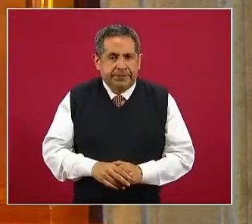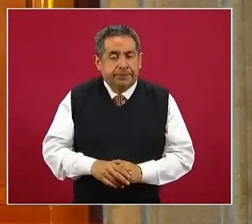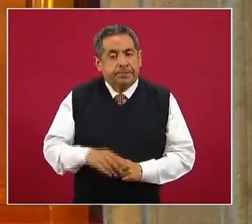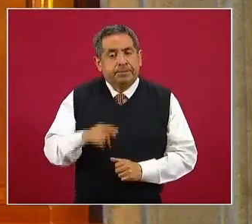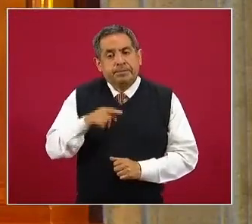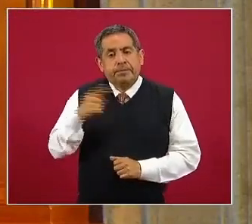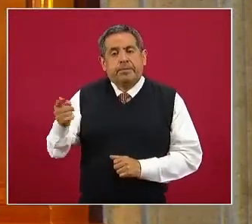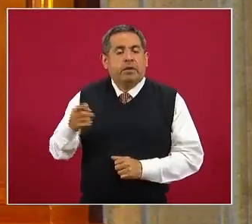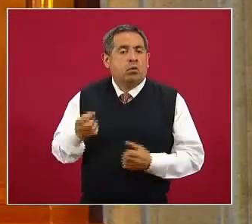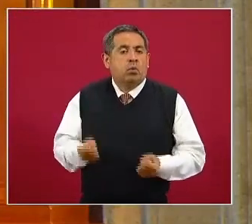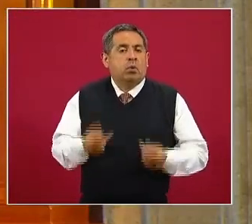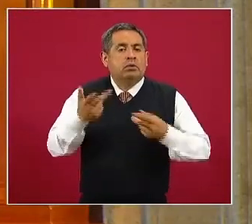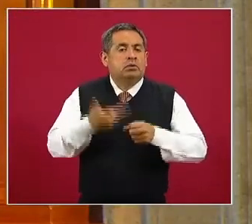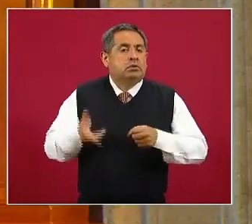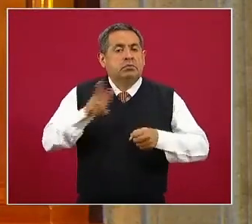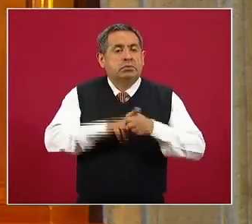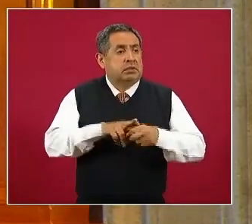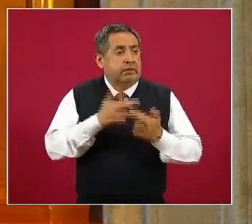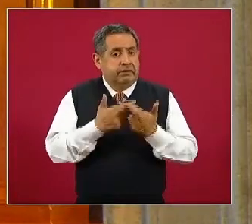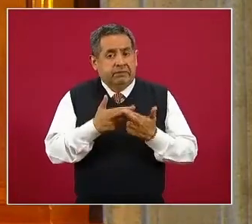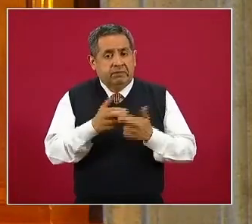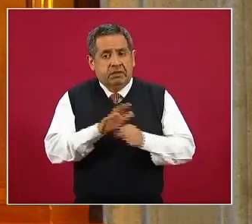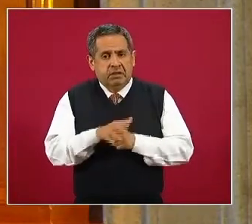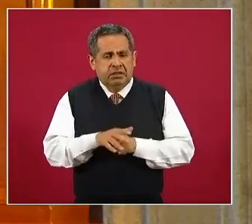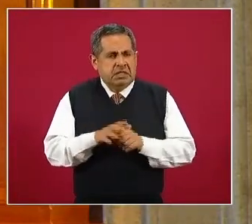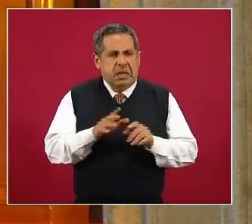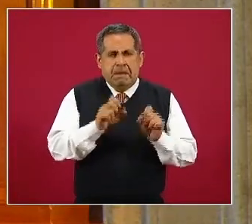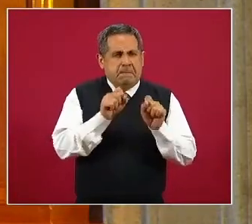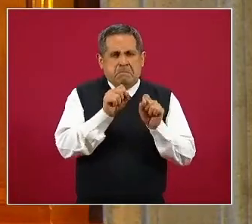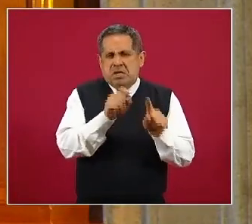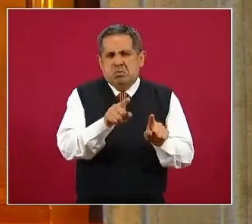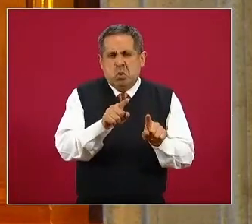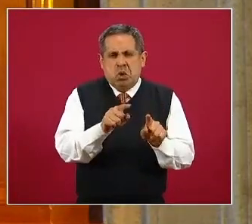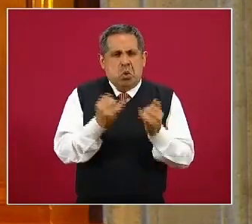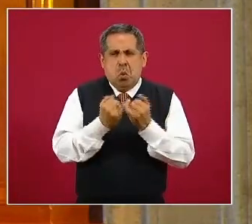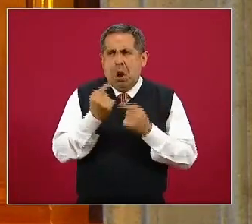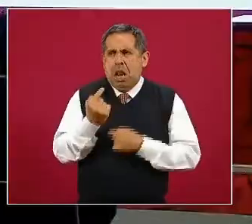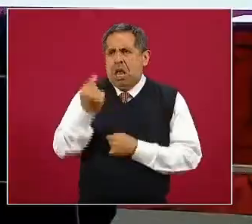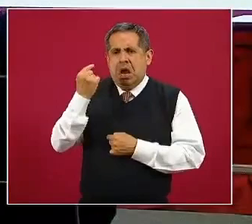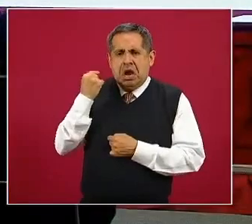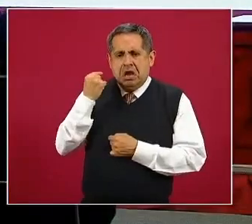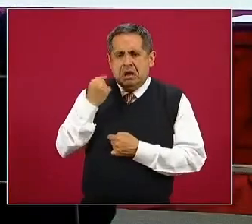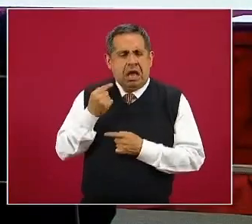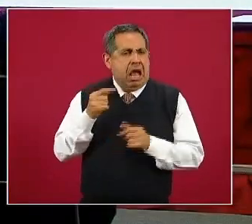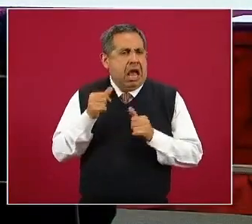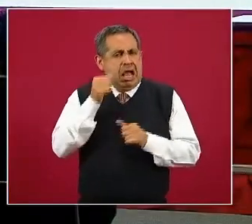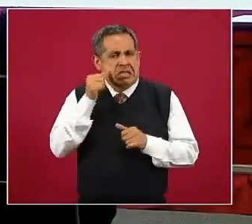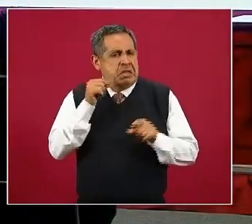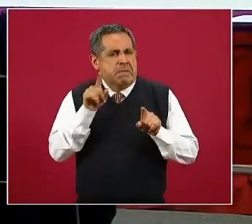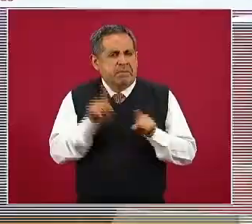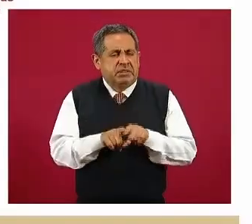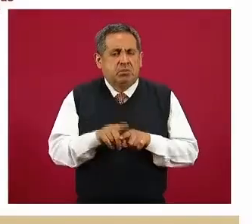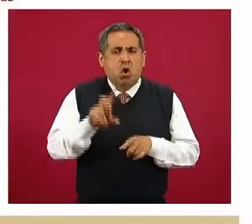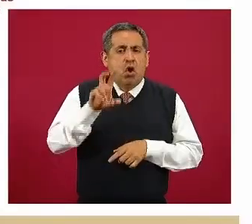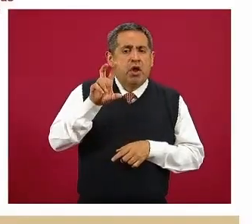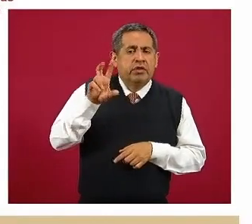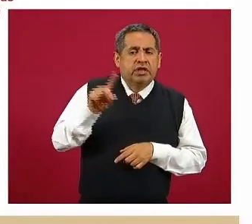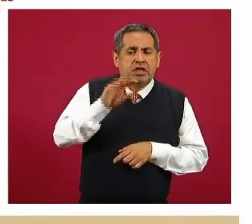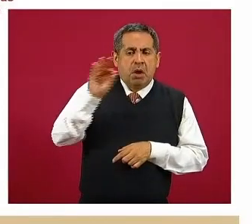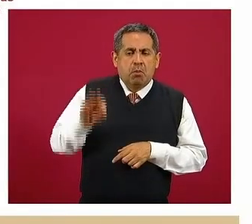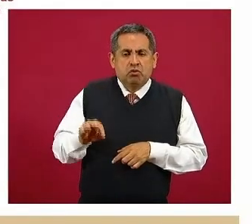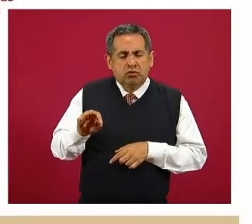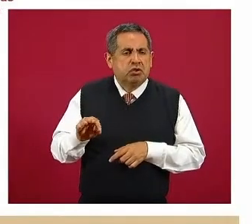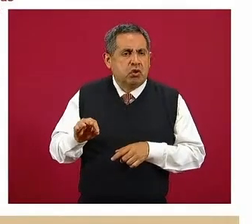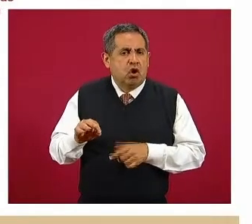ocupación y disponibilidad hospitalaria. No ha tenido movimientos a los indicadores del día de ayer, 30% las camas